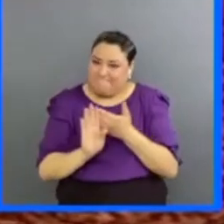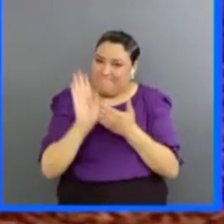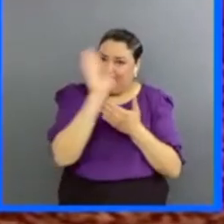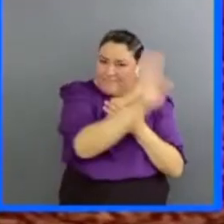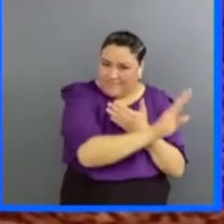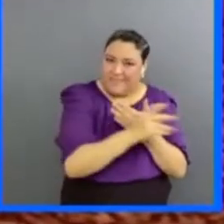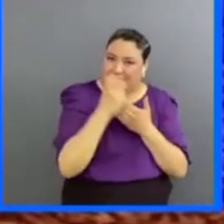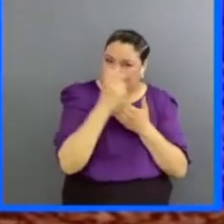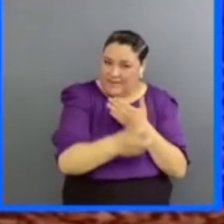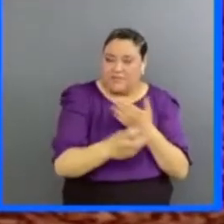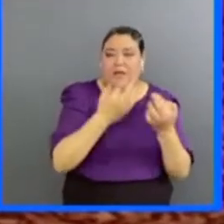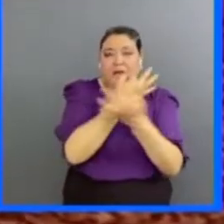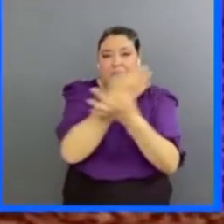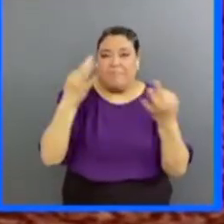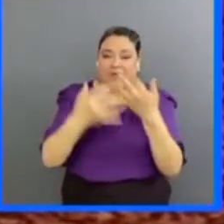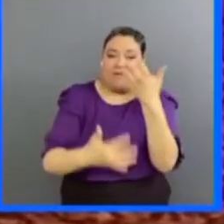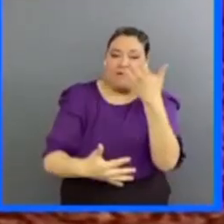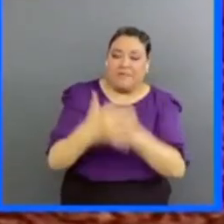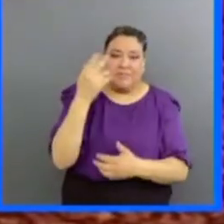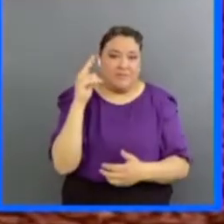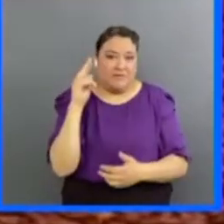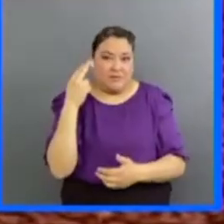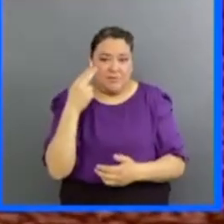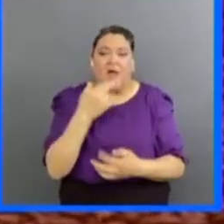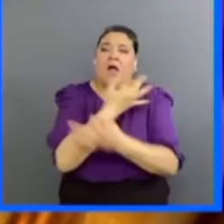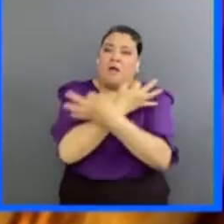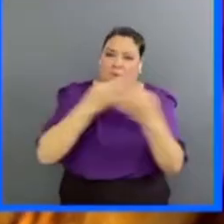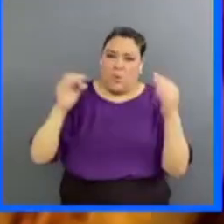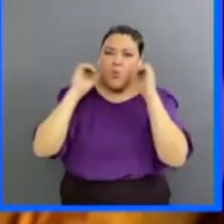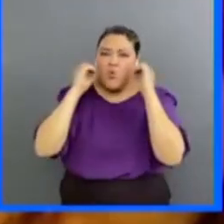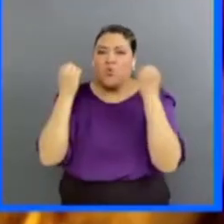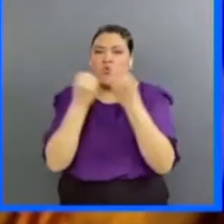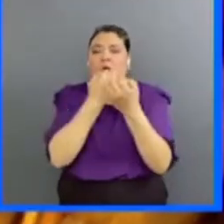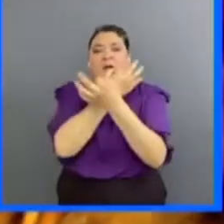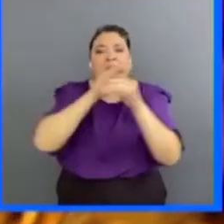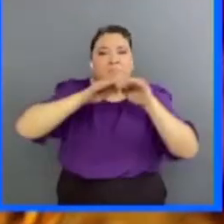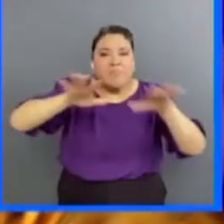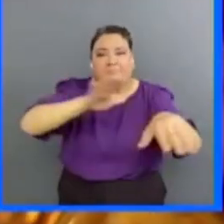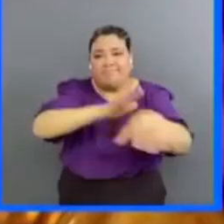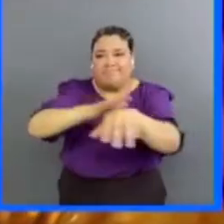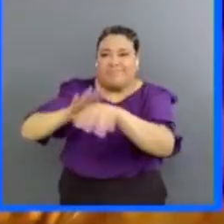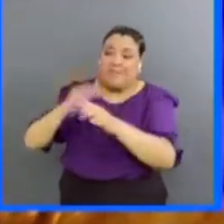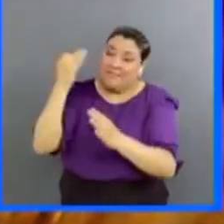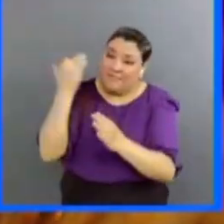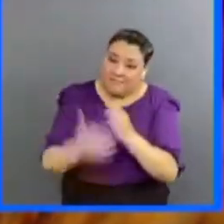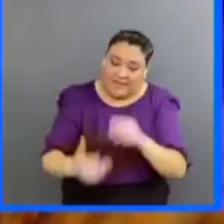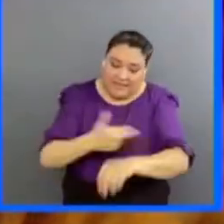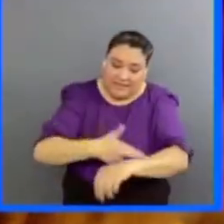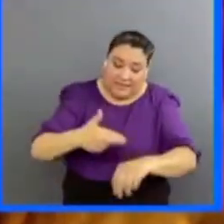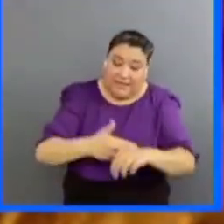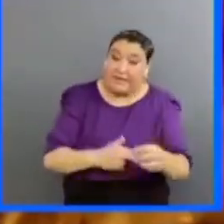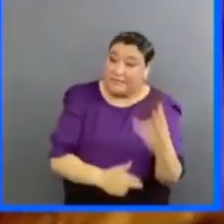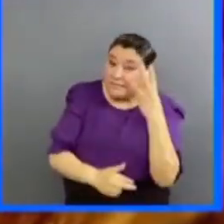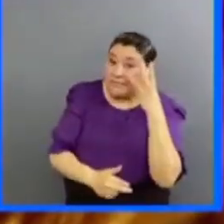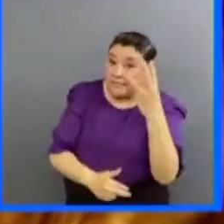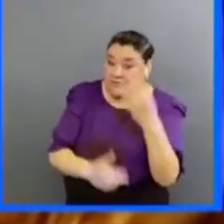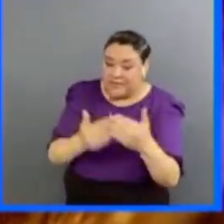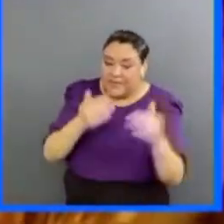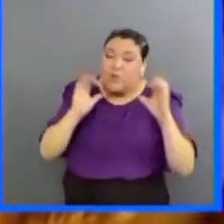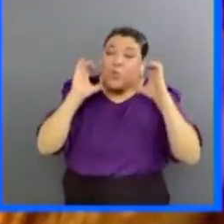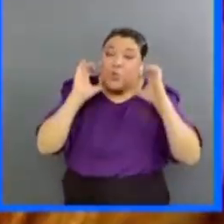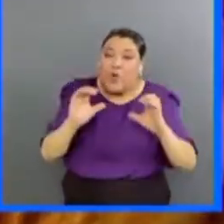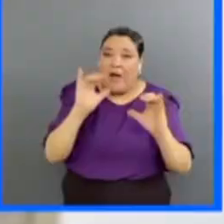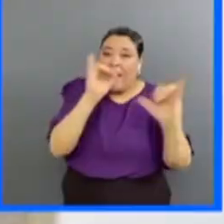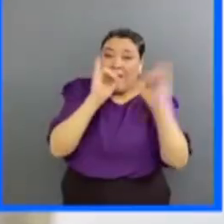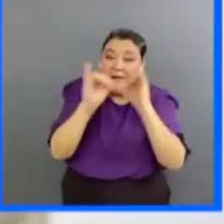este 15 de noviembre, organizaciones civiles coincidieron en que existen 3 medidas efectivas para disminuir el factor